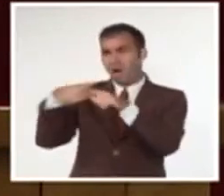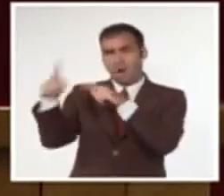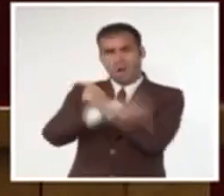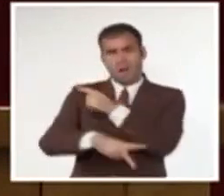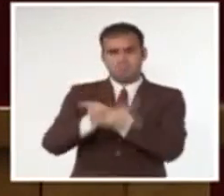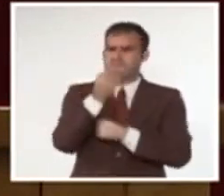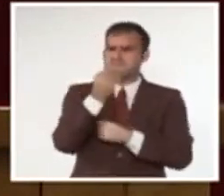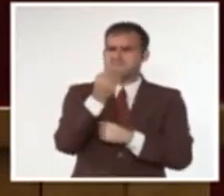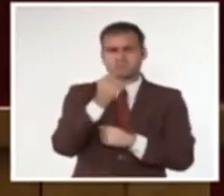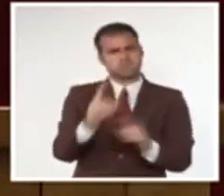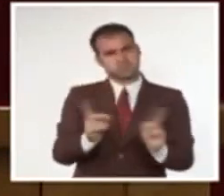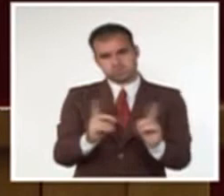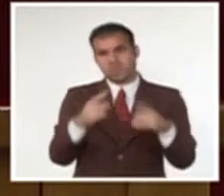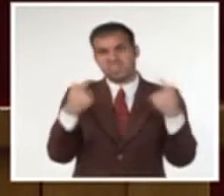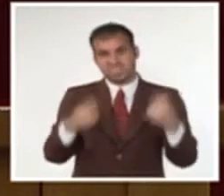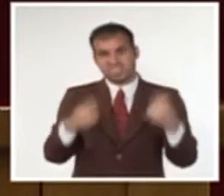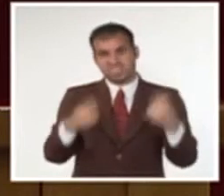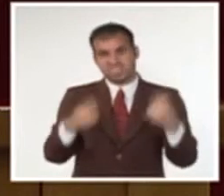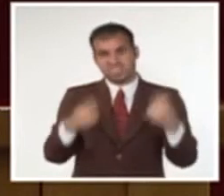al objetivo principal.